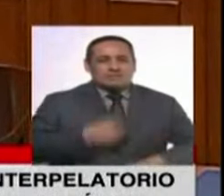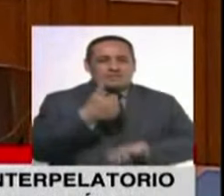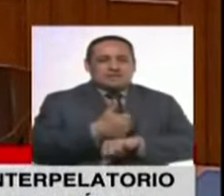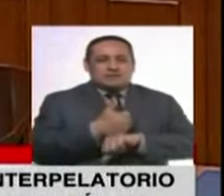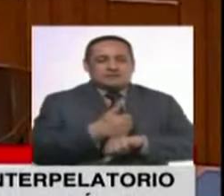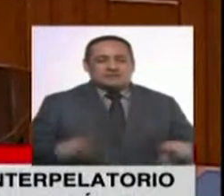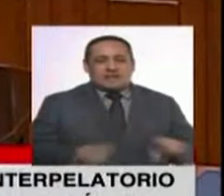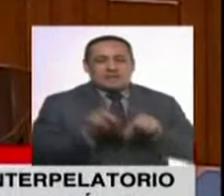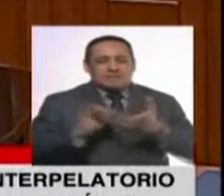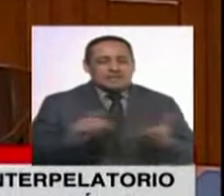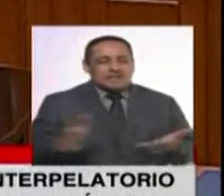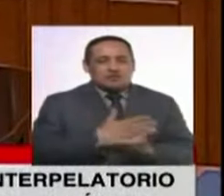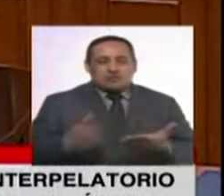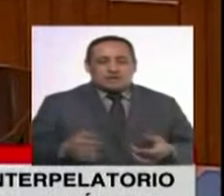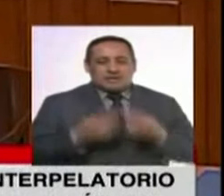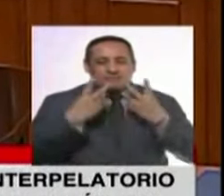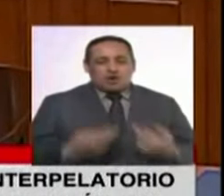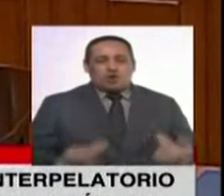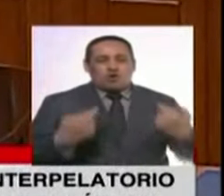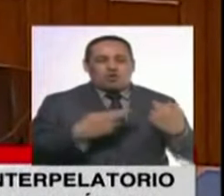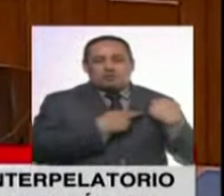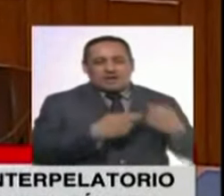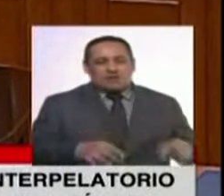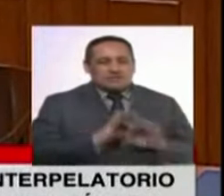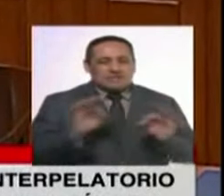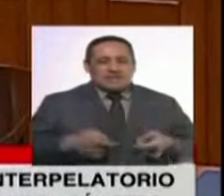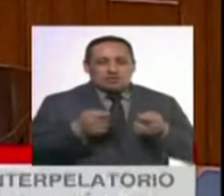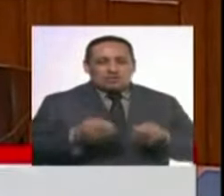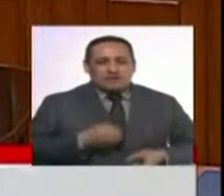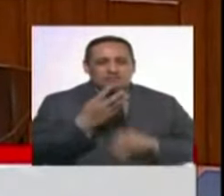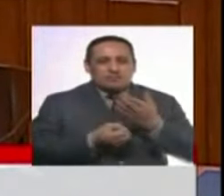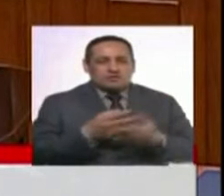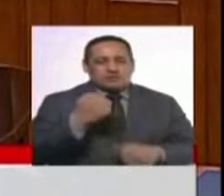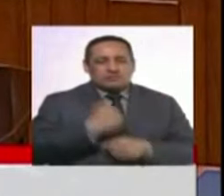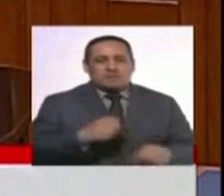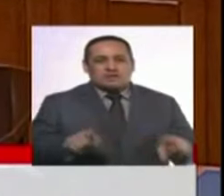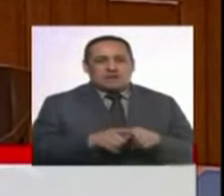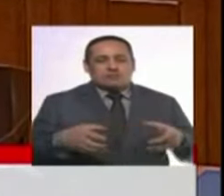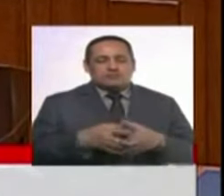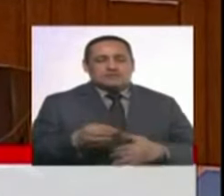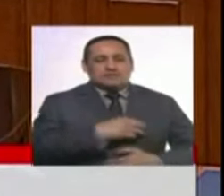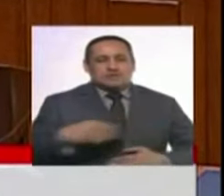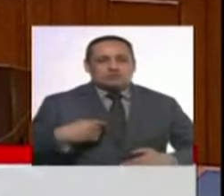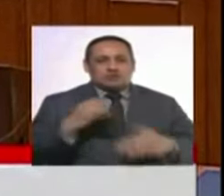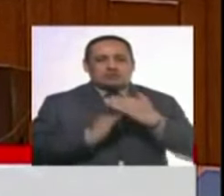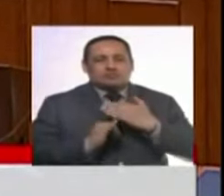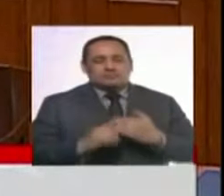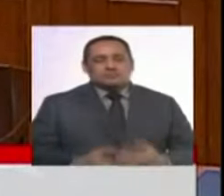no encontrándose obligados tampoco a dar cuenta de su actuación al ministerio interior